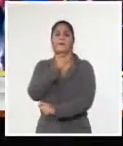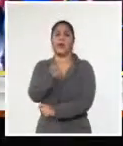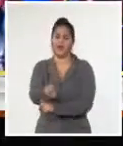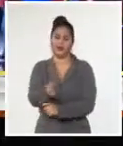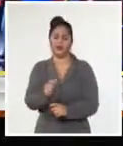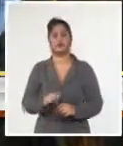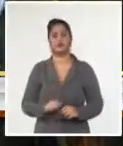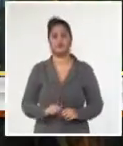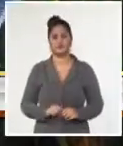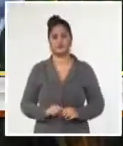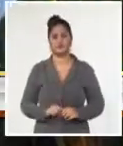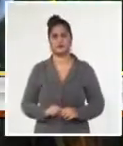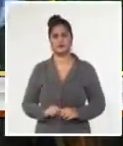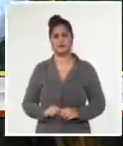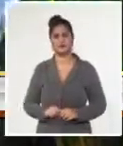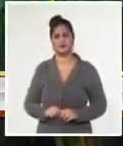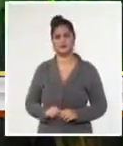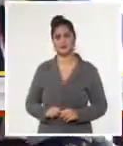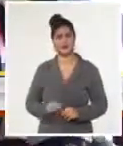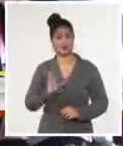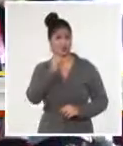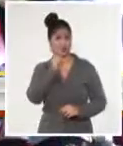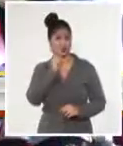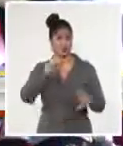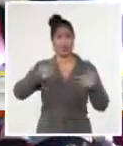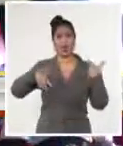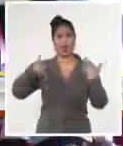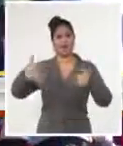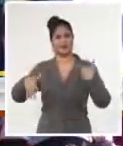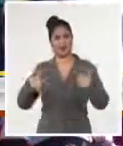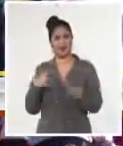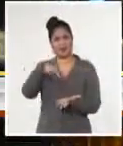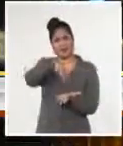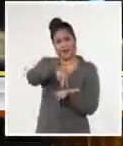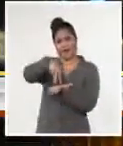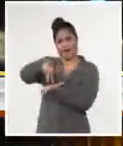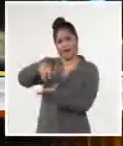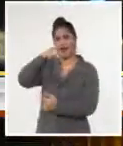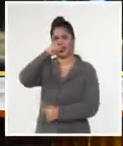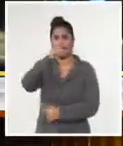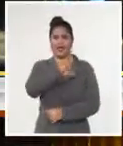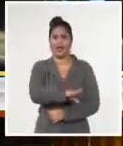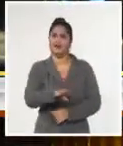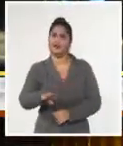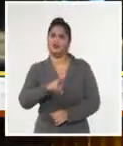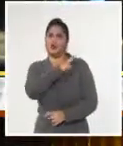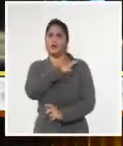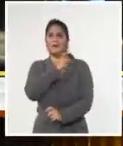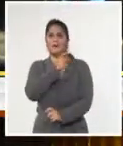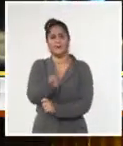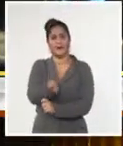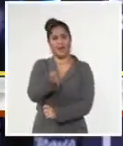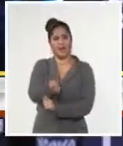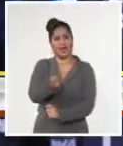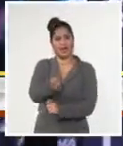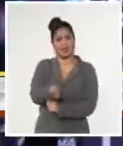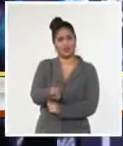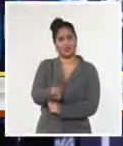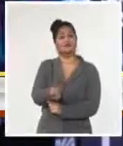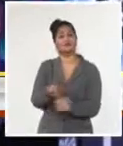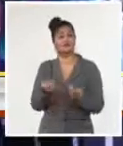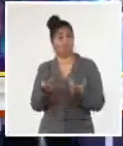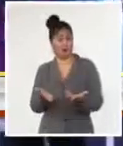Desde el alma se evocó sobre el escenario la obra viva e imprescindible de los maestros, esos que enseñan sus conocimientos